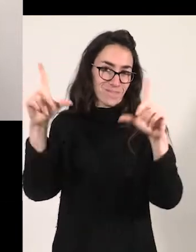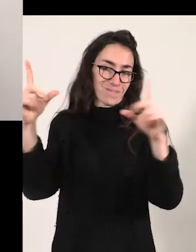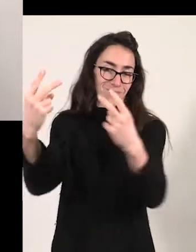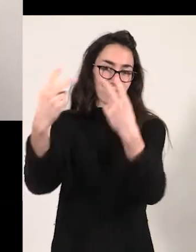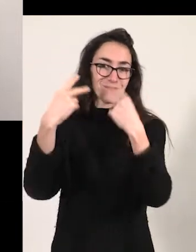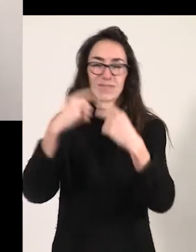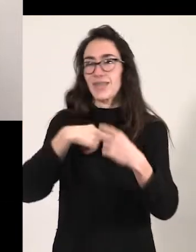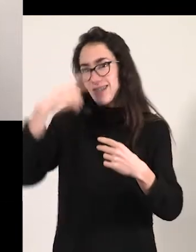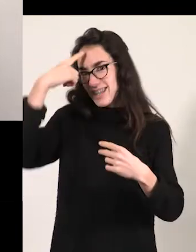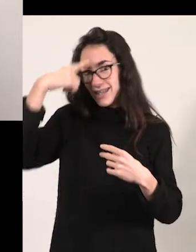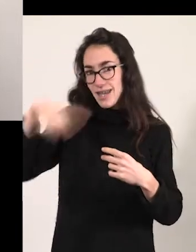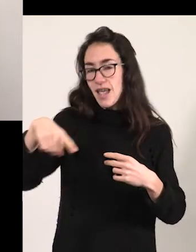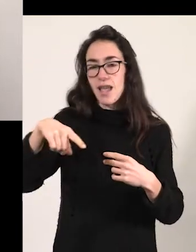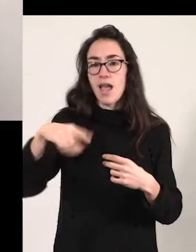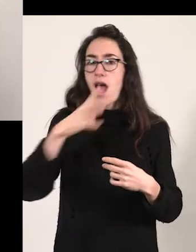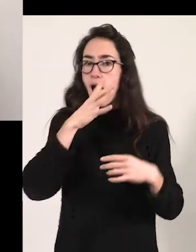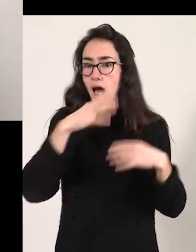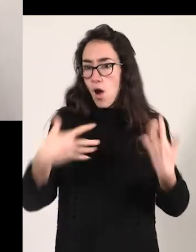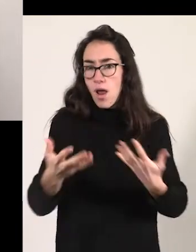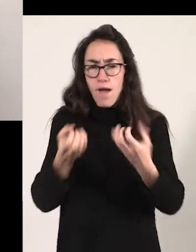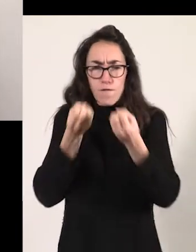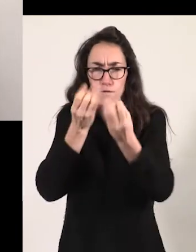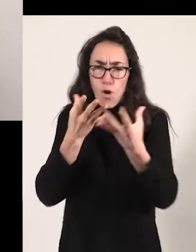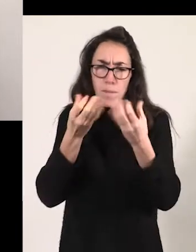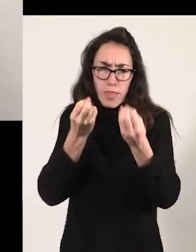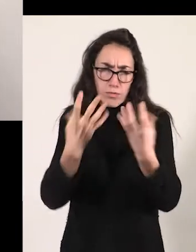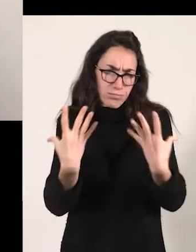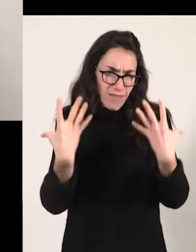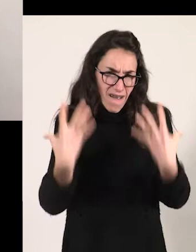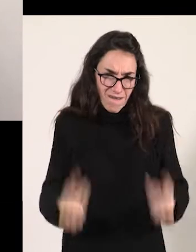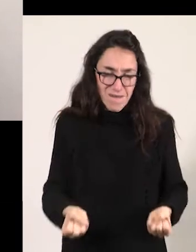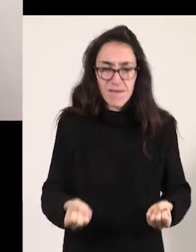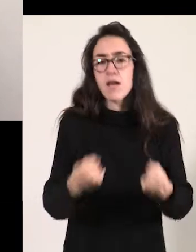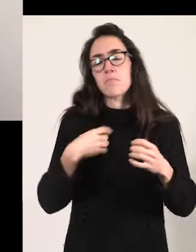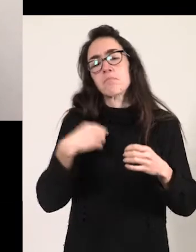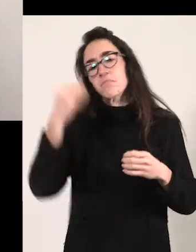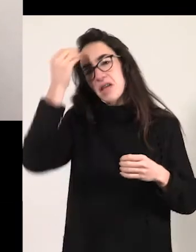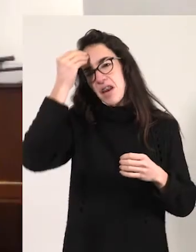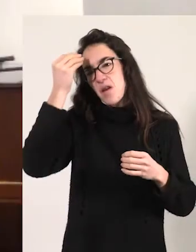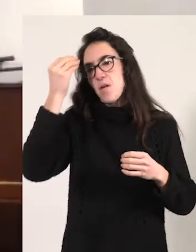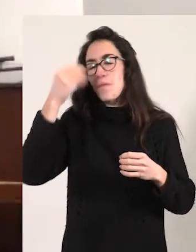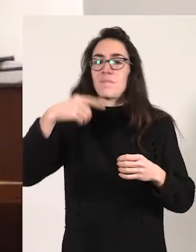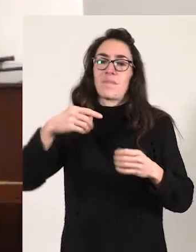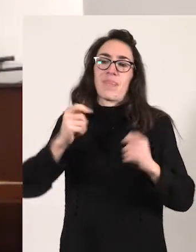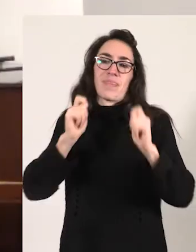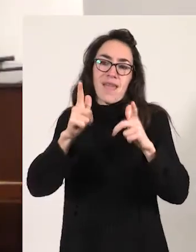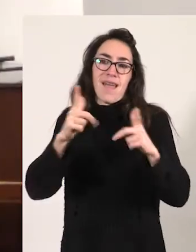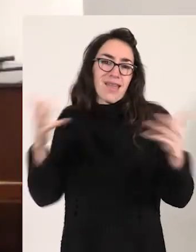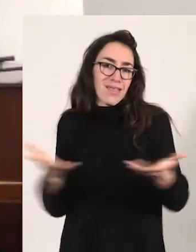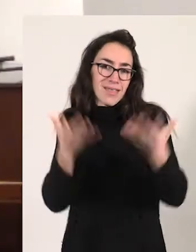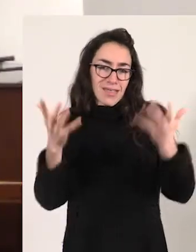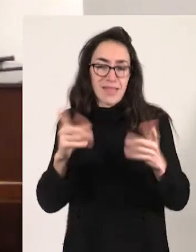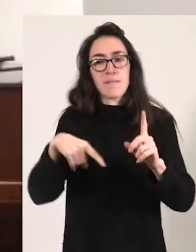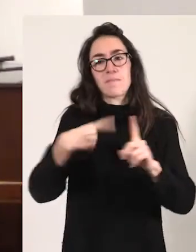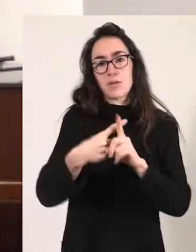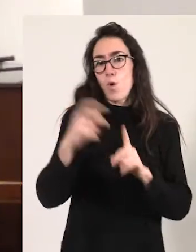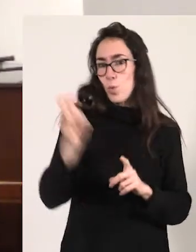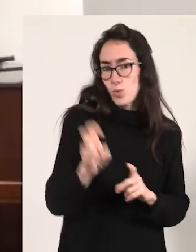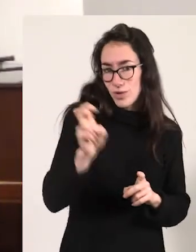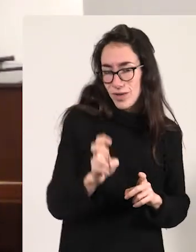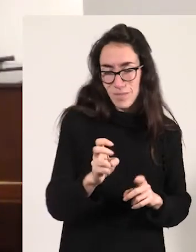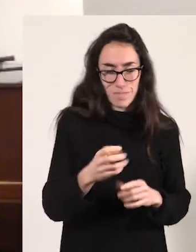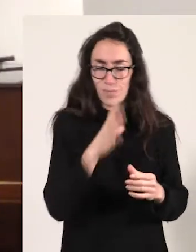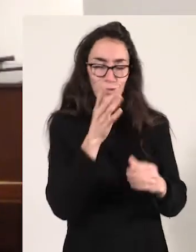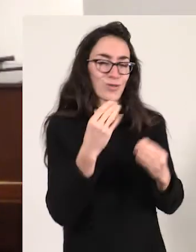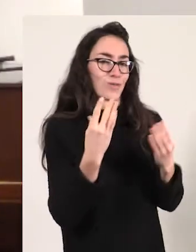lado. Soy súper consciente de que tenemos como un aluvión de información por muchos sitios, pero bueno, seguro que vamos a hacer que sea entretenido y